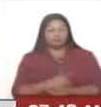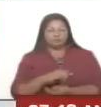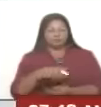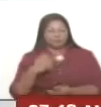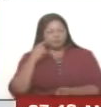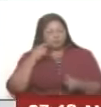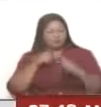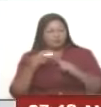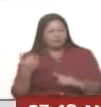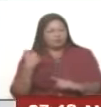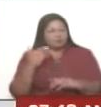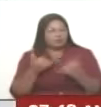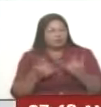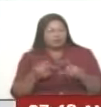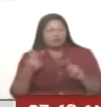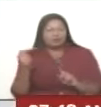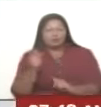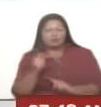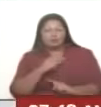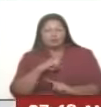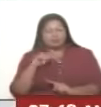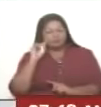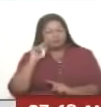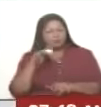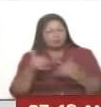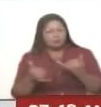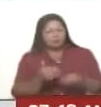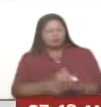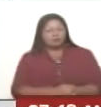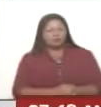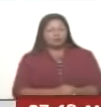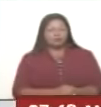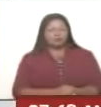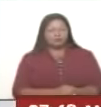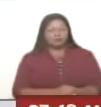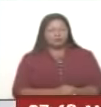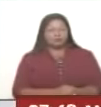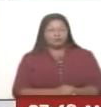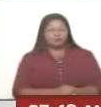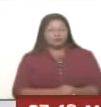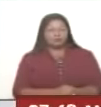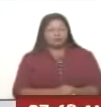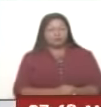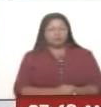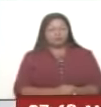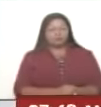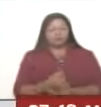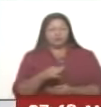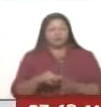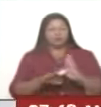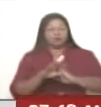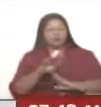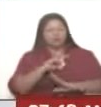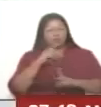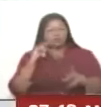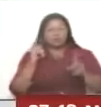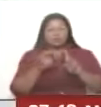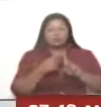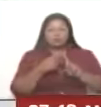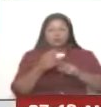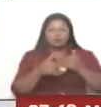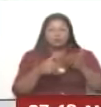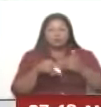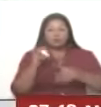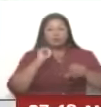afectar negativamente este desarrollo que nosotros proyectamos muy positivamente y vamos